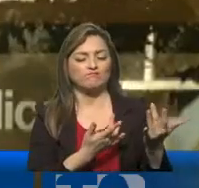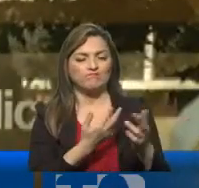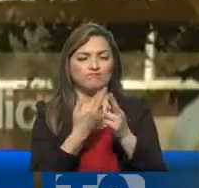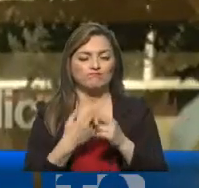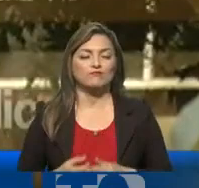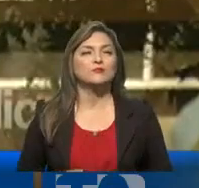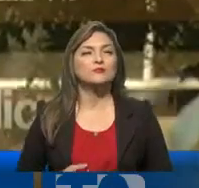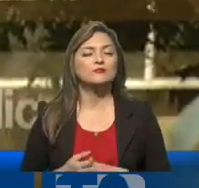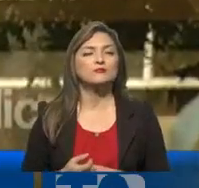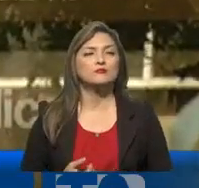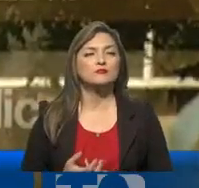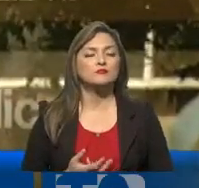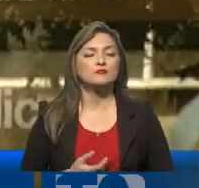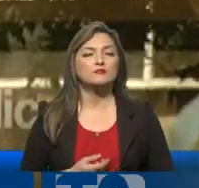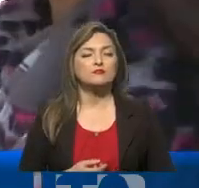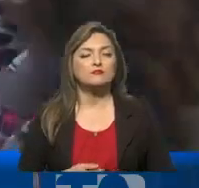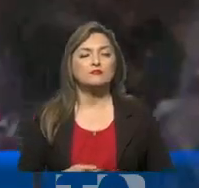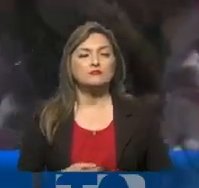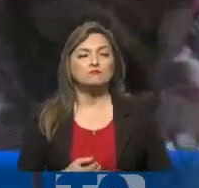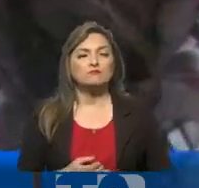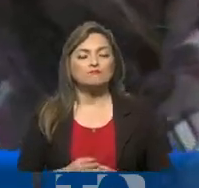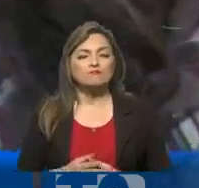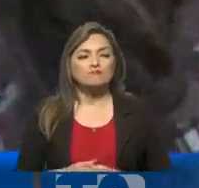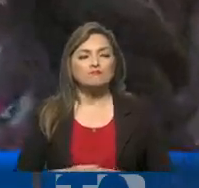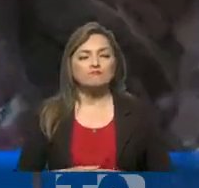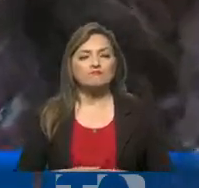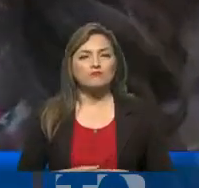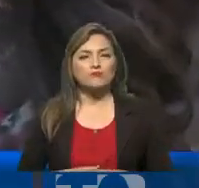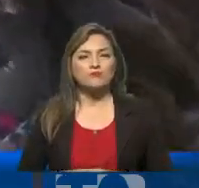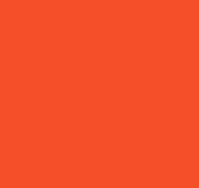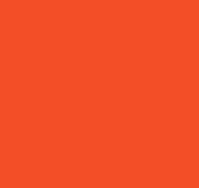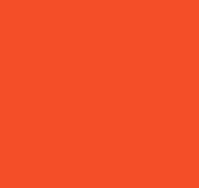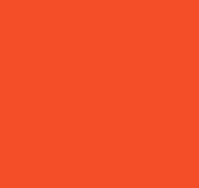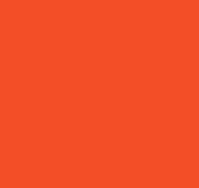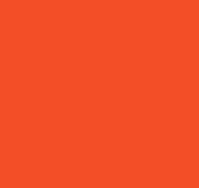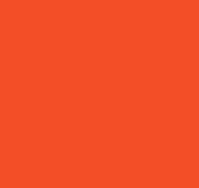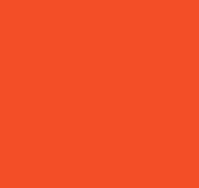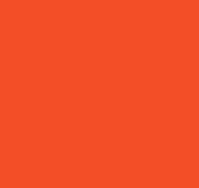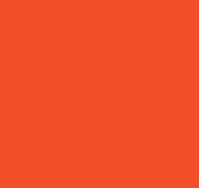cierre de este reportaje no nos pudieron atender. En Quito, Stephanie Paz, 24 horas.